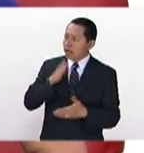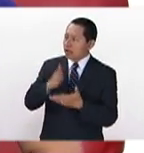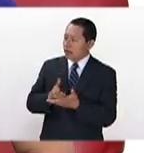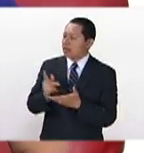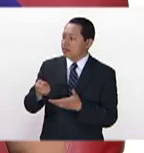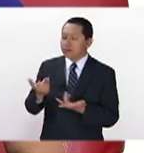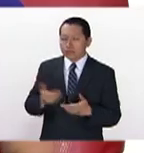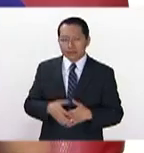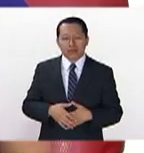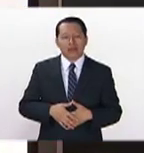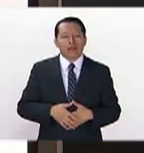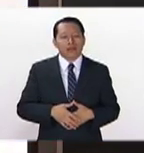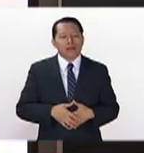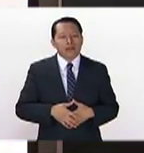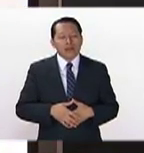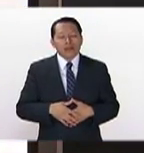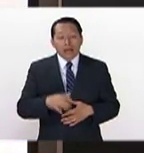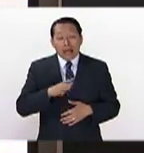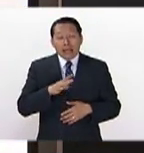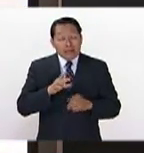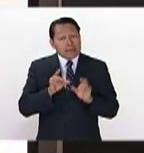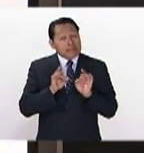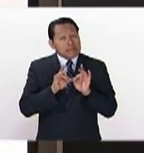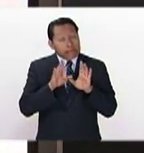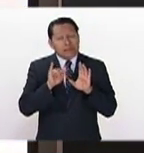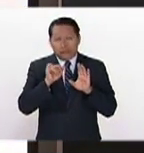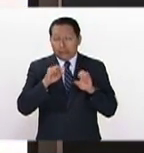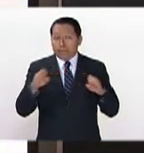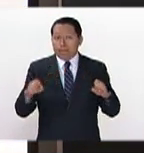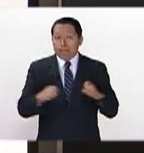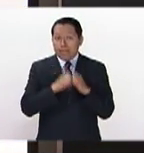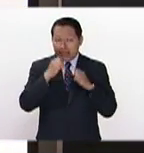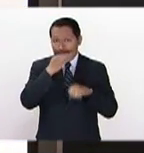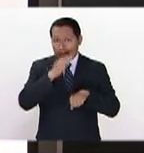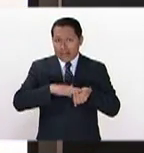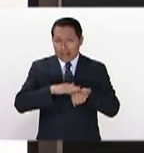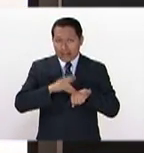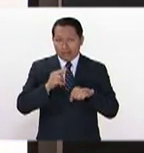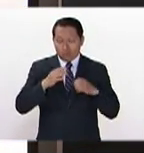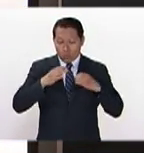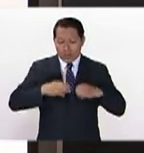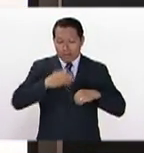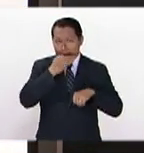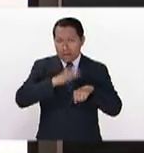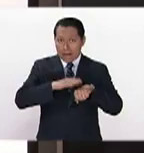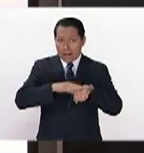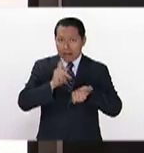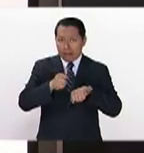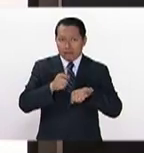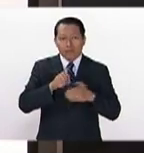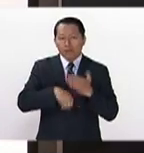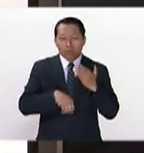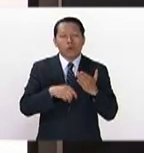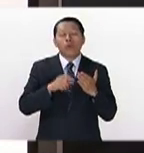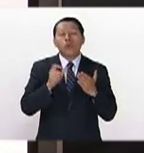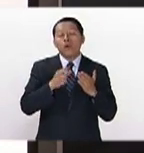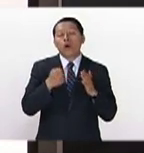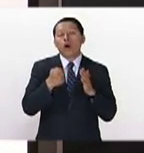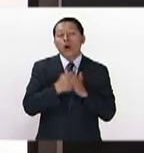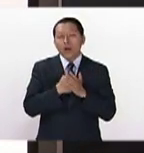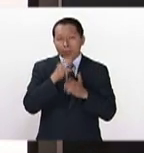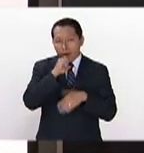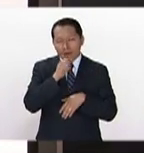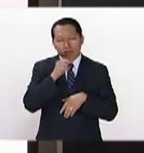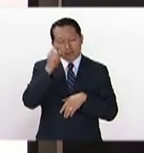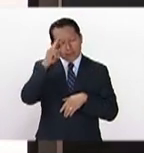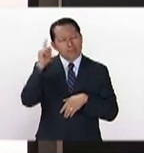urgencia, doctor? Hay signos de alarma que nos deben de promover y llevar a una atención médica. En caso del golpe de calor, mareo,